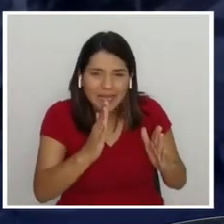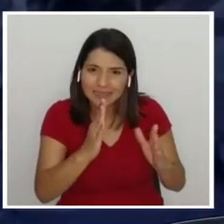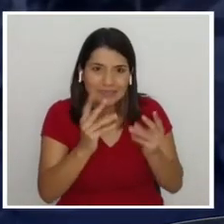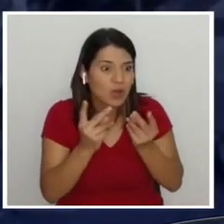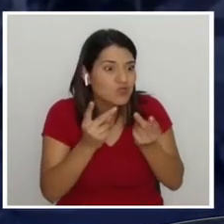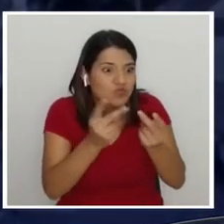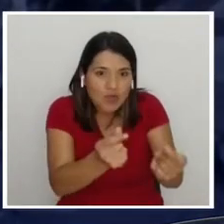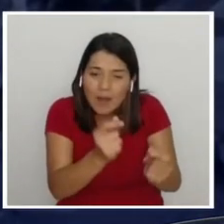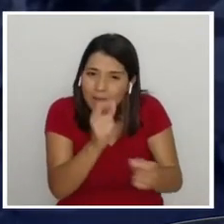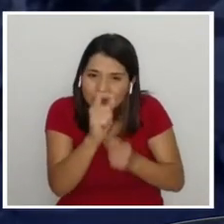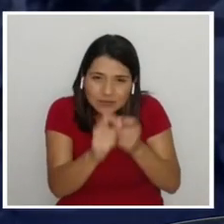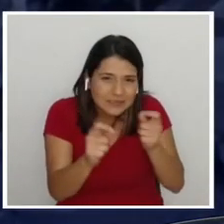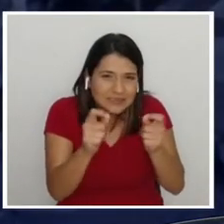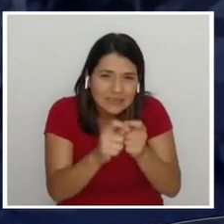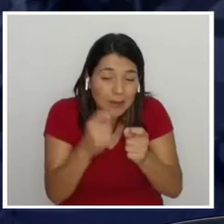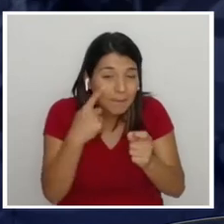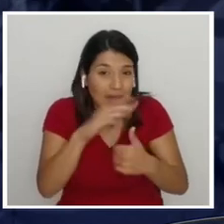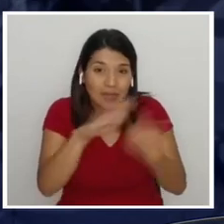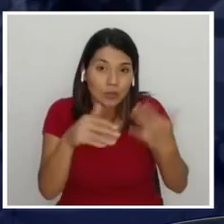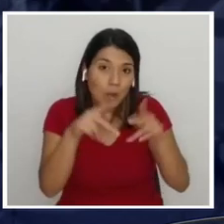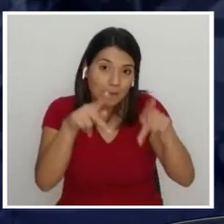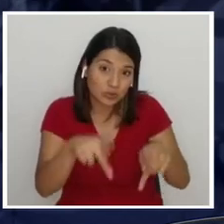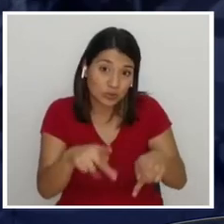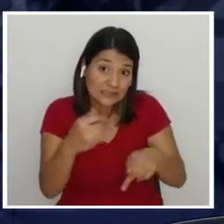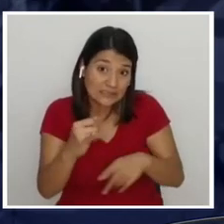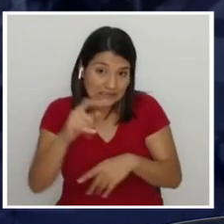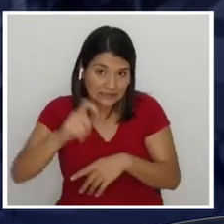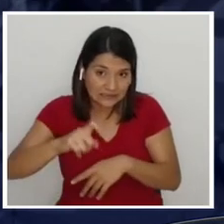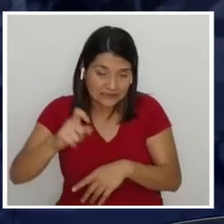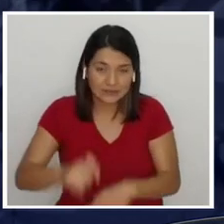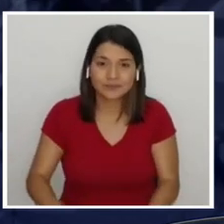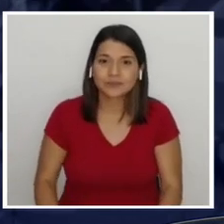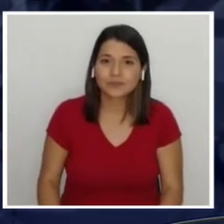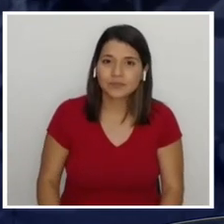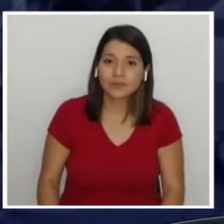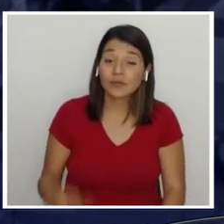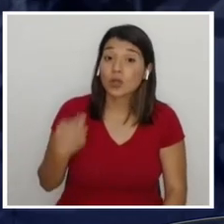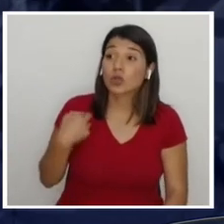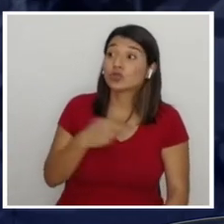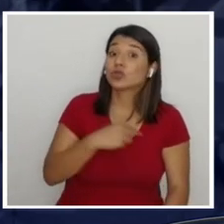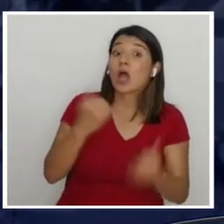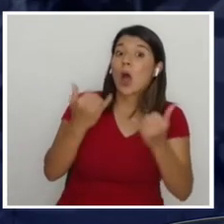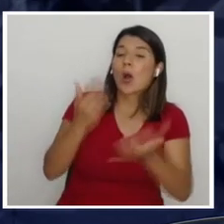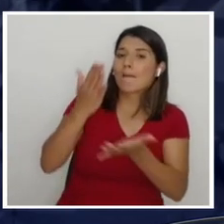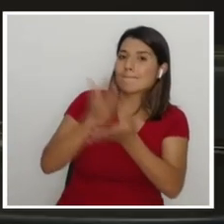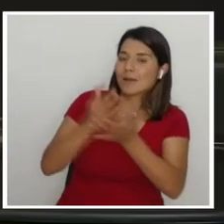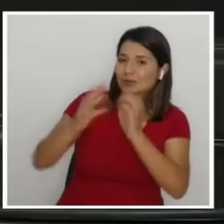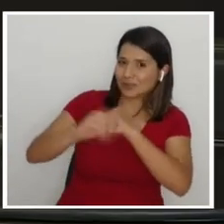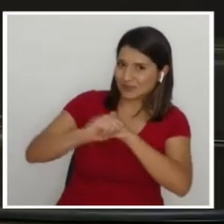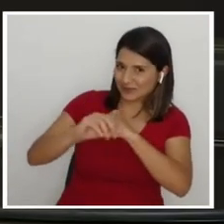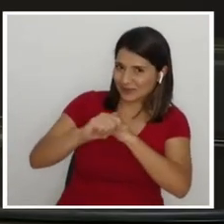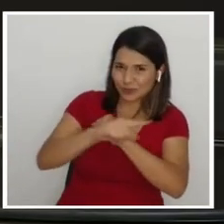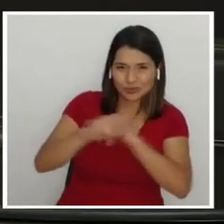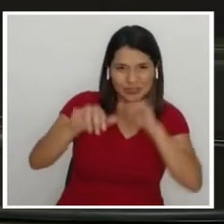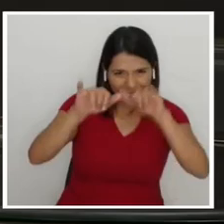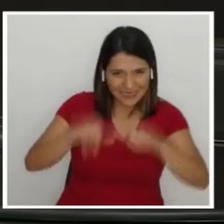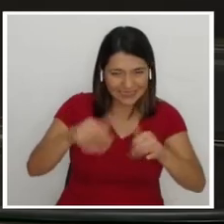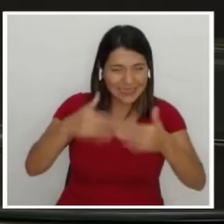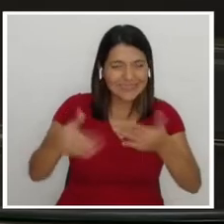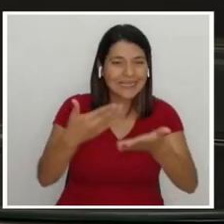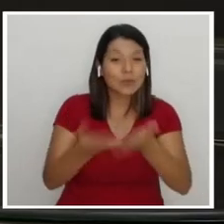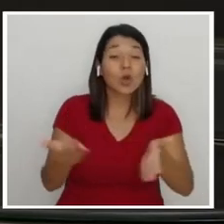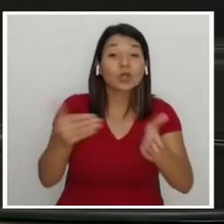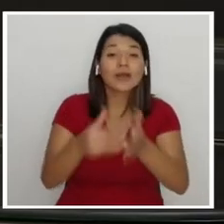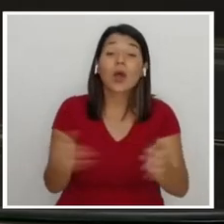todos los seres humanos que así lo necesiten. Nosotros vamos a ir a una pausa comercial. Quédese que enseguida volvemos con más